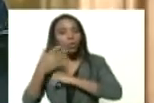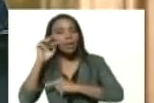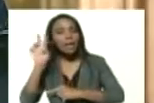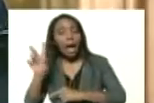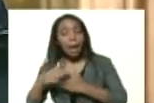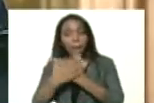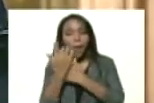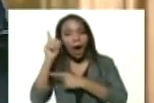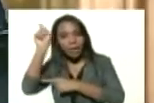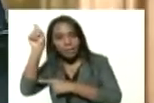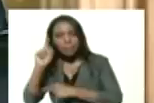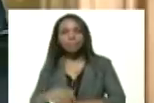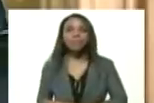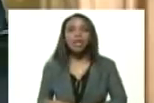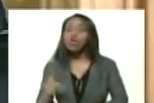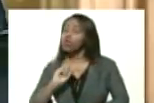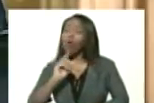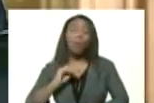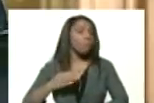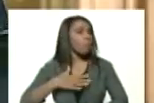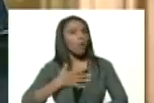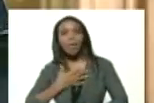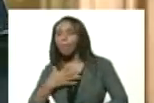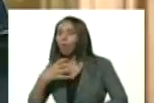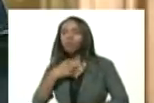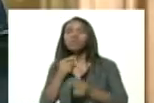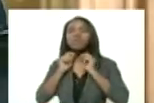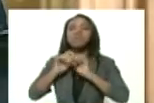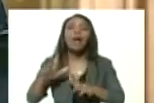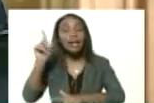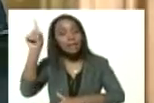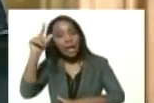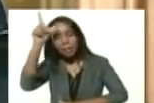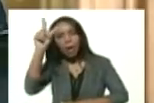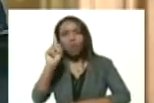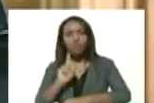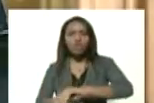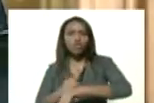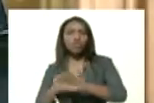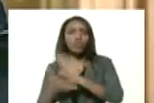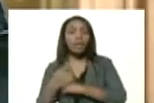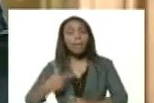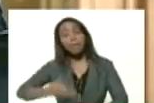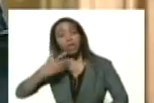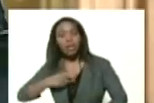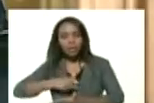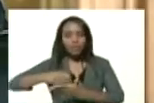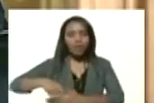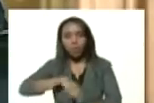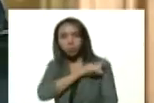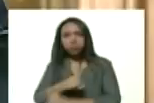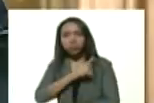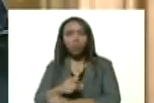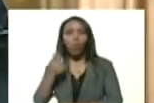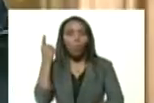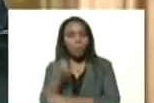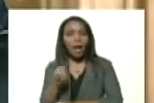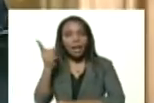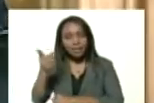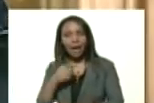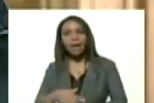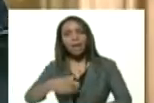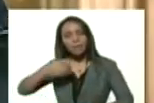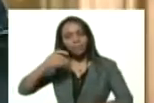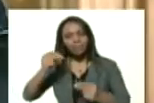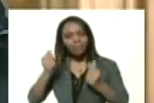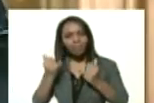alemania aquí no podemos perder un minuto por eso es importante tomar nota de todas las órdenes y cumplirlas a rajatabla